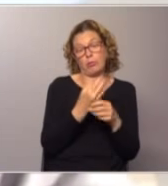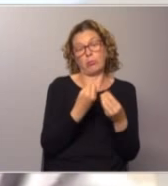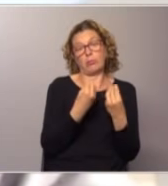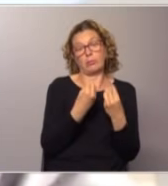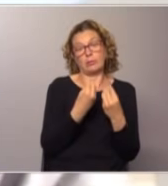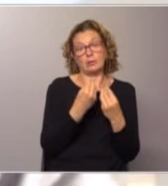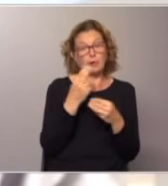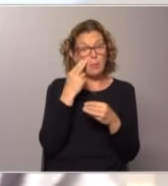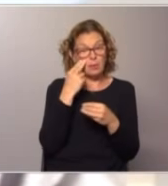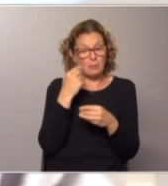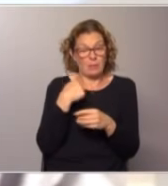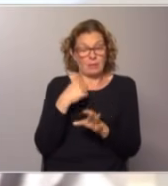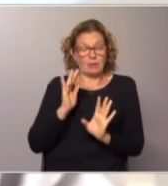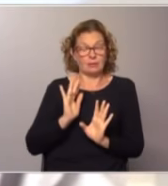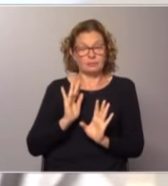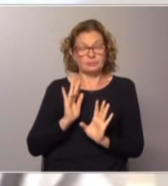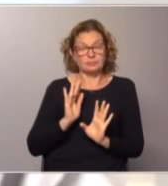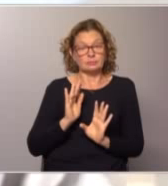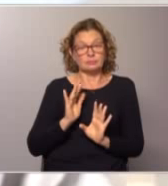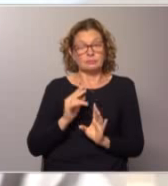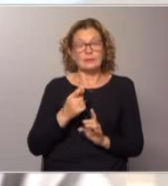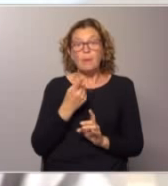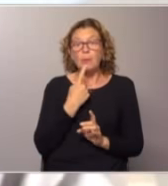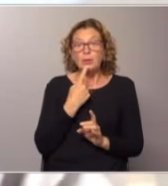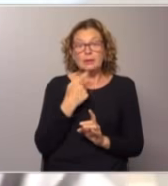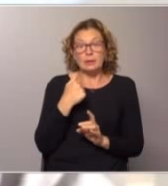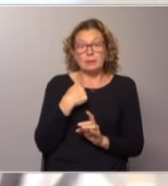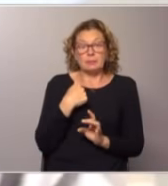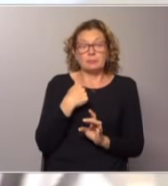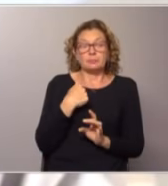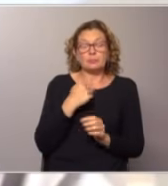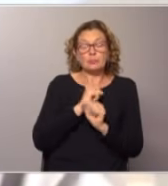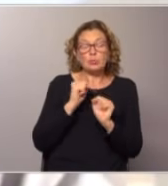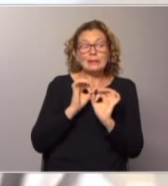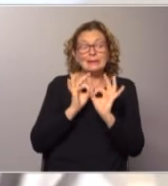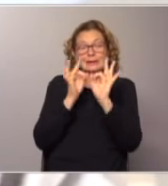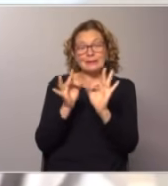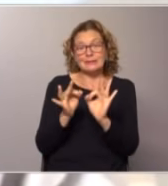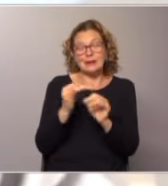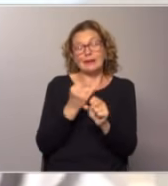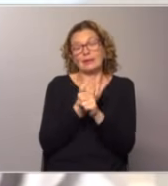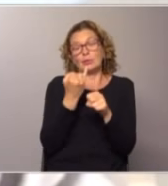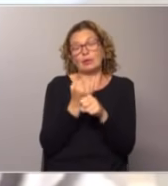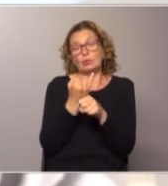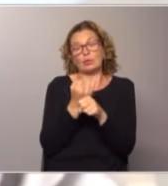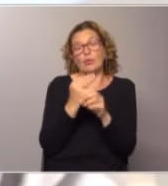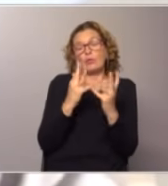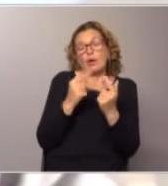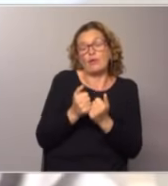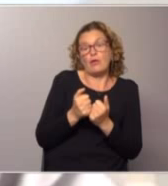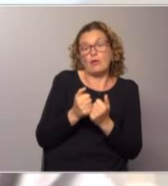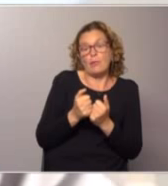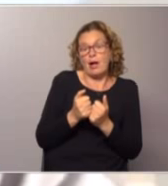que es que el gran problema a mi juicio un problema es que la política pueda llegar a ser una institución de una forma de